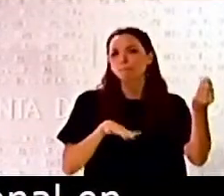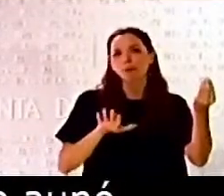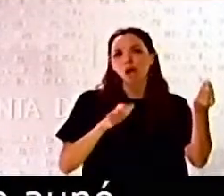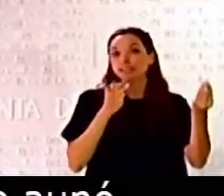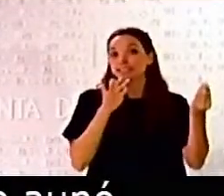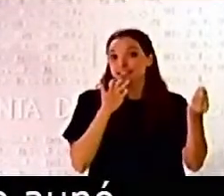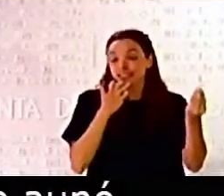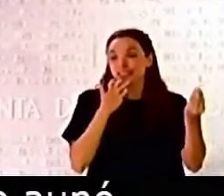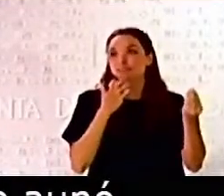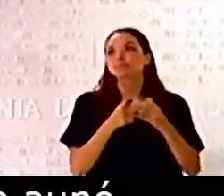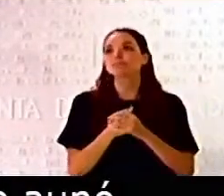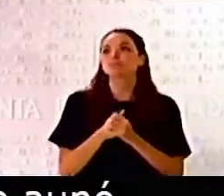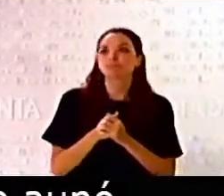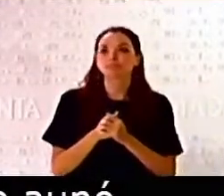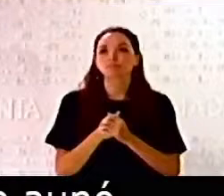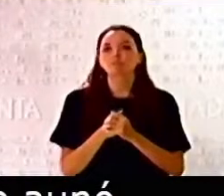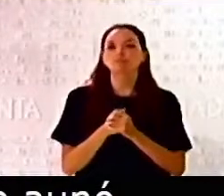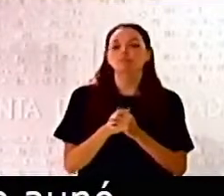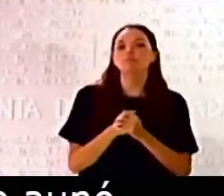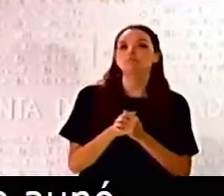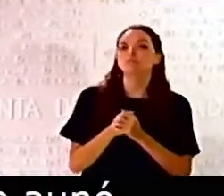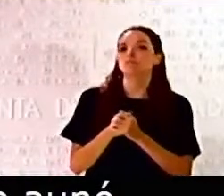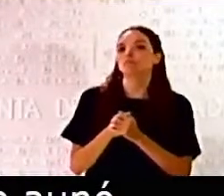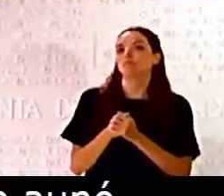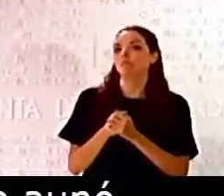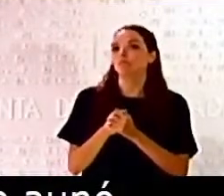medidas vaya a suponer